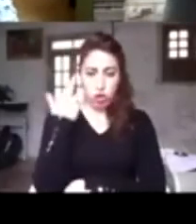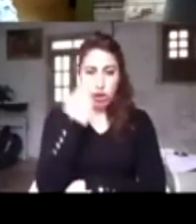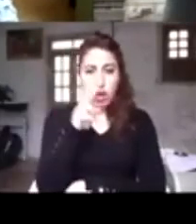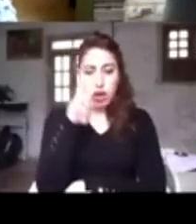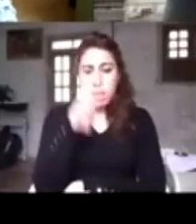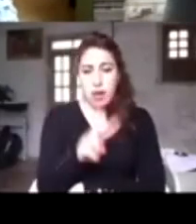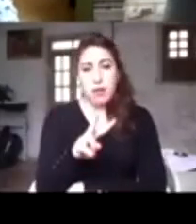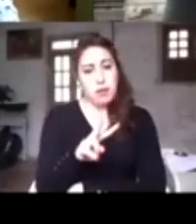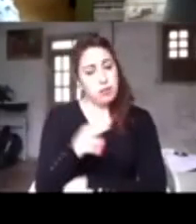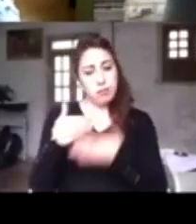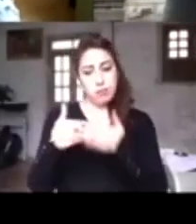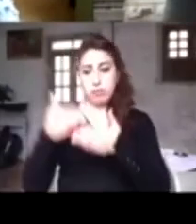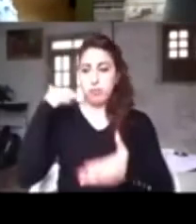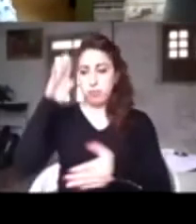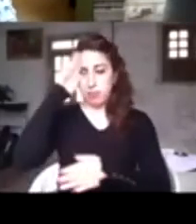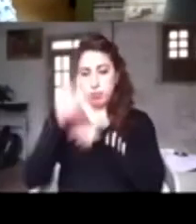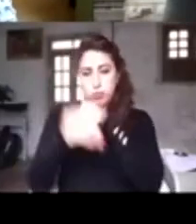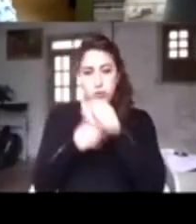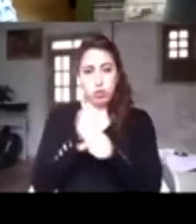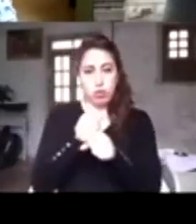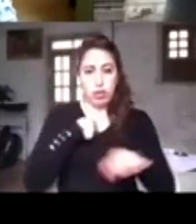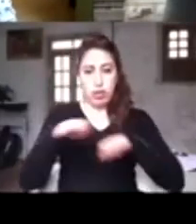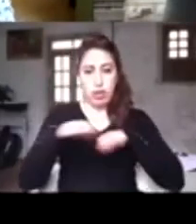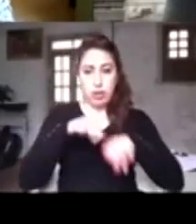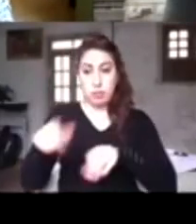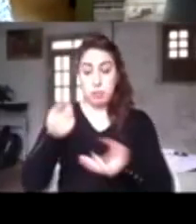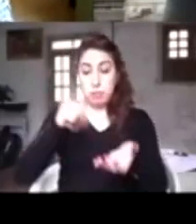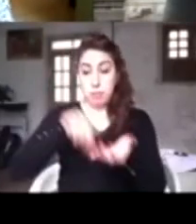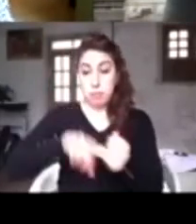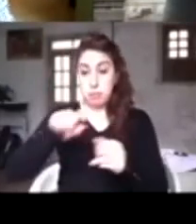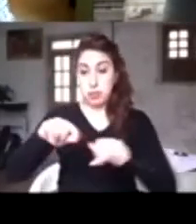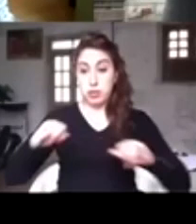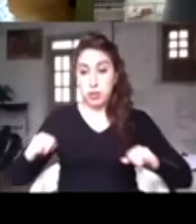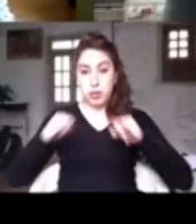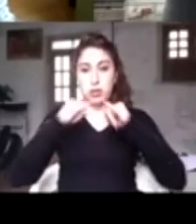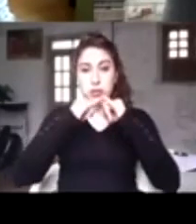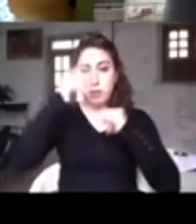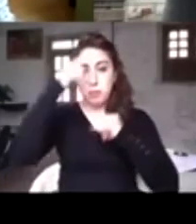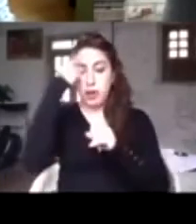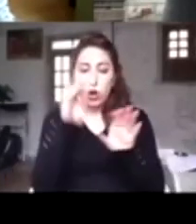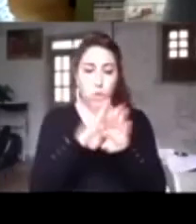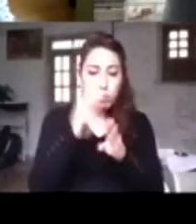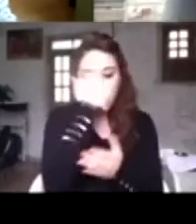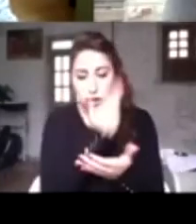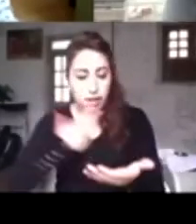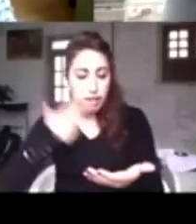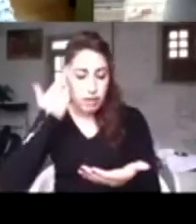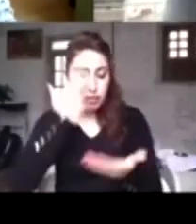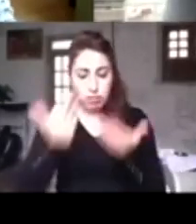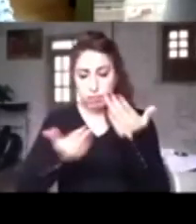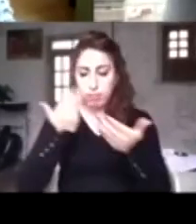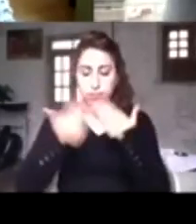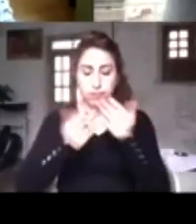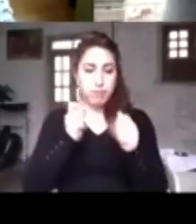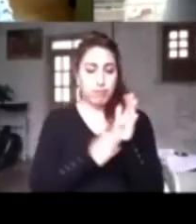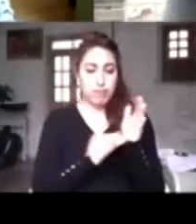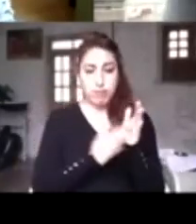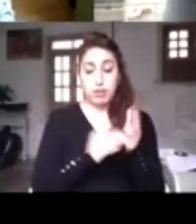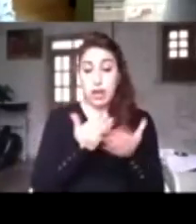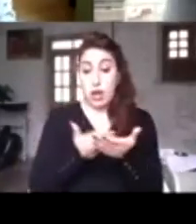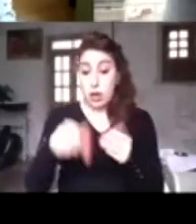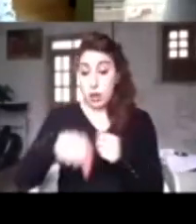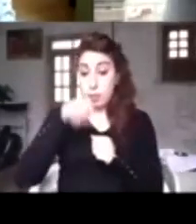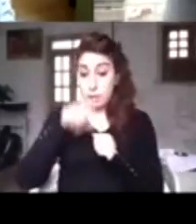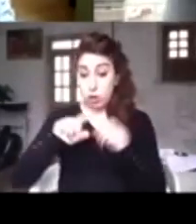de varios años trabajando dentro del instituto en la elaboración de los recursos de revisión. Y ahora de este lado del Congreso de la Ciudad de